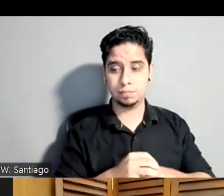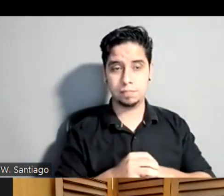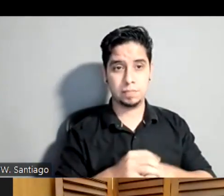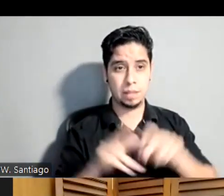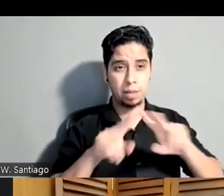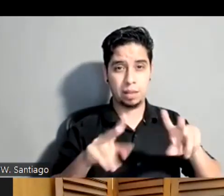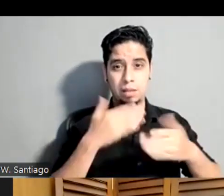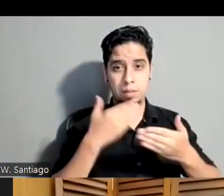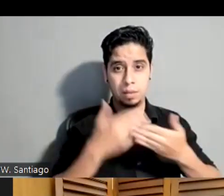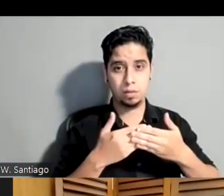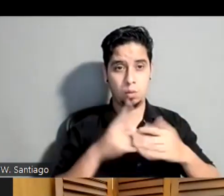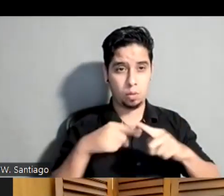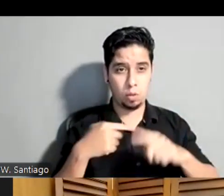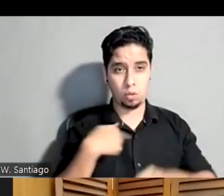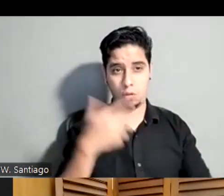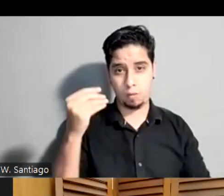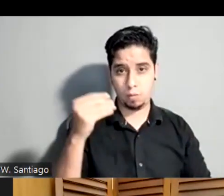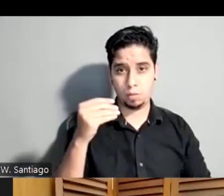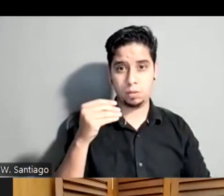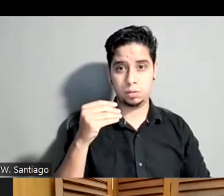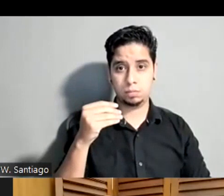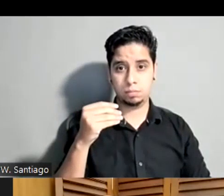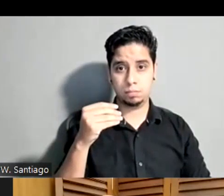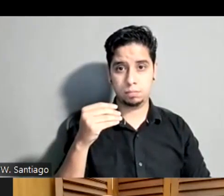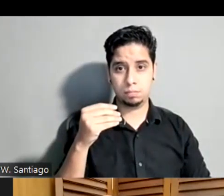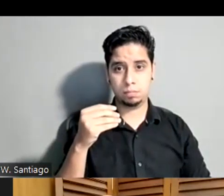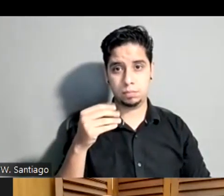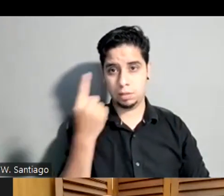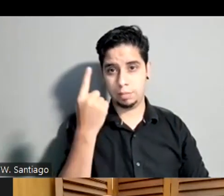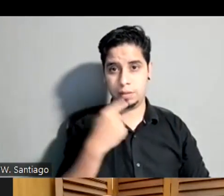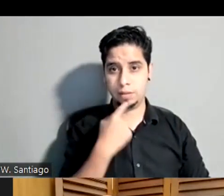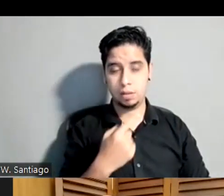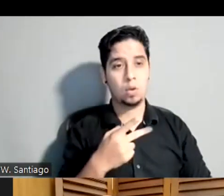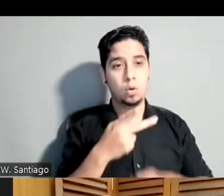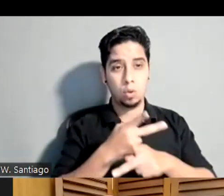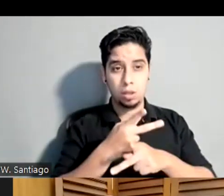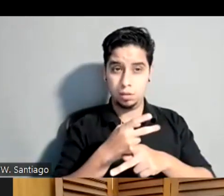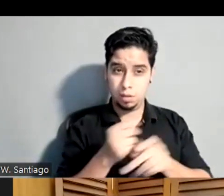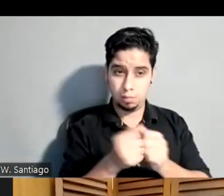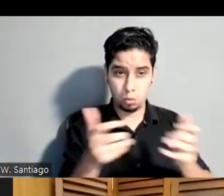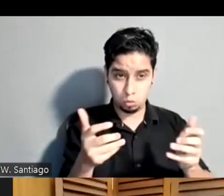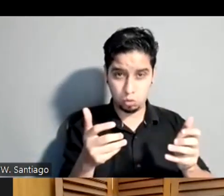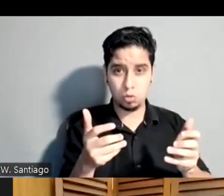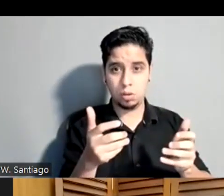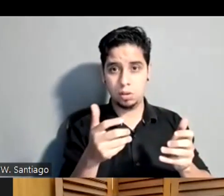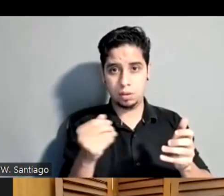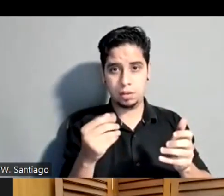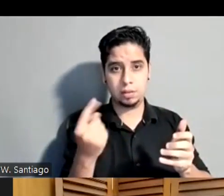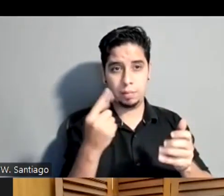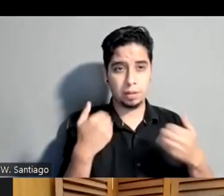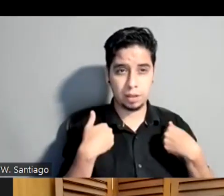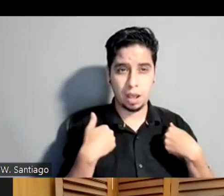Cuando nos fuimos la vez pasada, no dijimos eso, fíjate. Pero hay que siempre decirlo. Cuídense mucho y que siempre tengan luz y